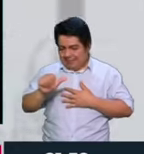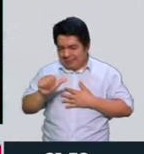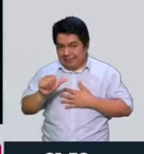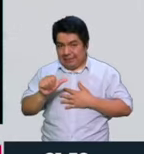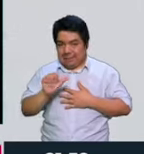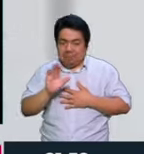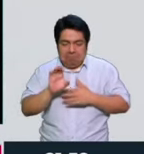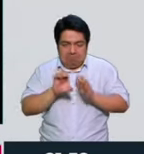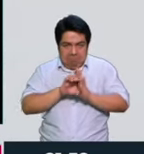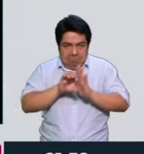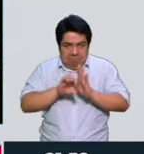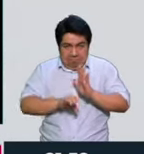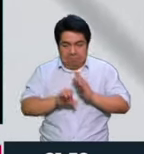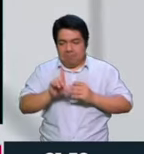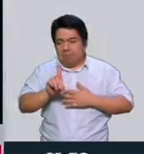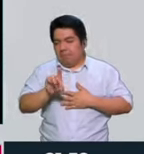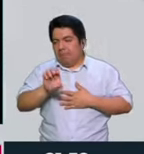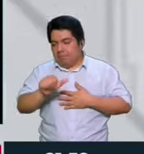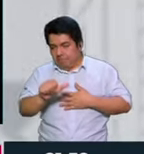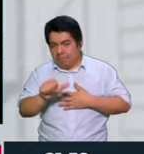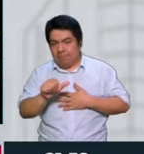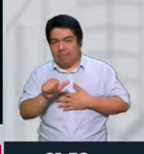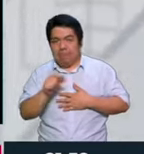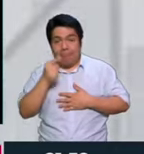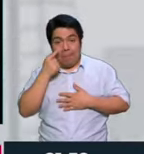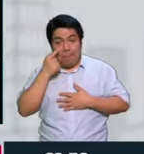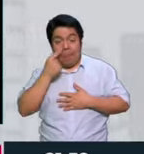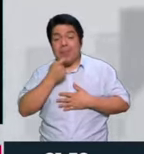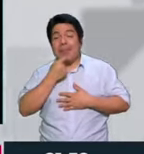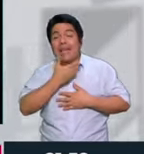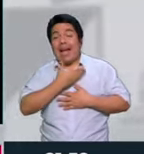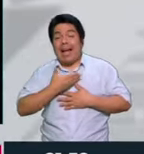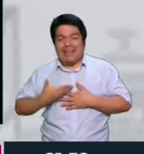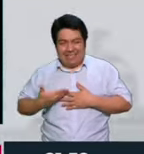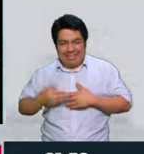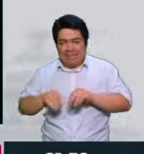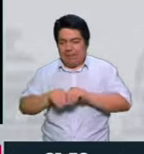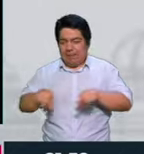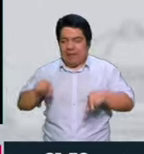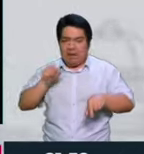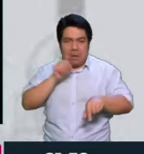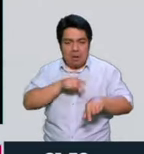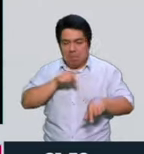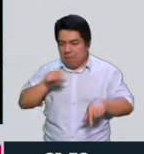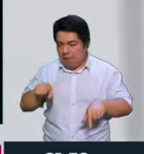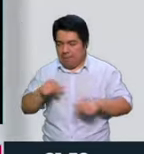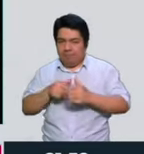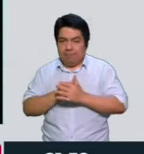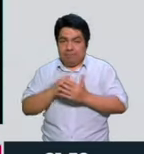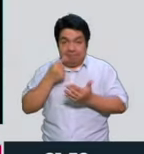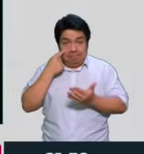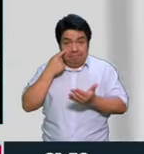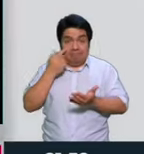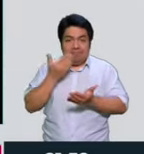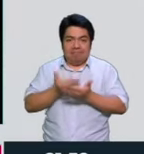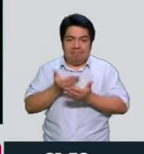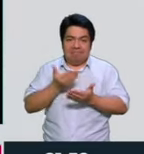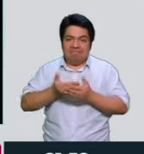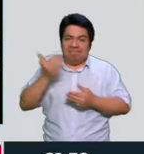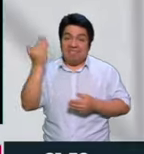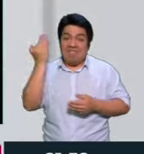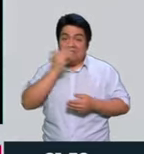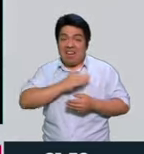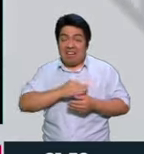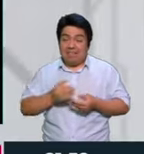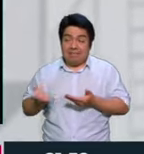citar un ejemplo, ha referido y ha filtrado a propósito del presidente López Obrador y que, hay que reiterar, ha resultado completamente falso,